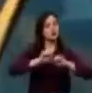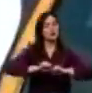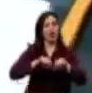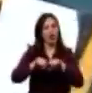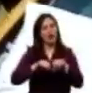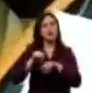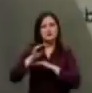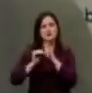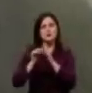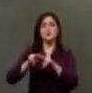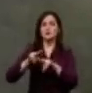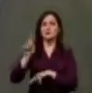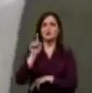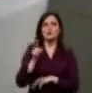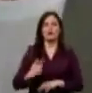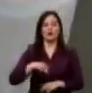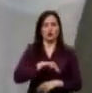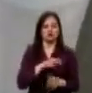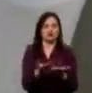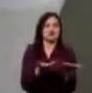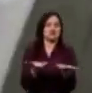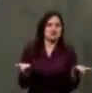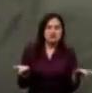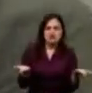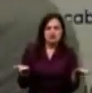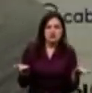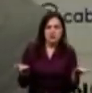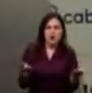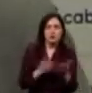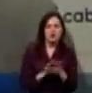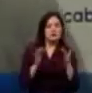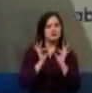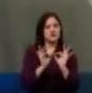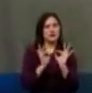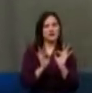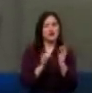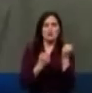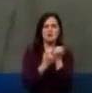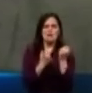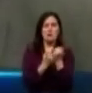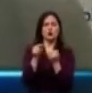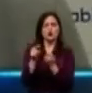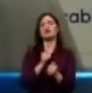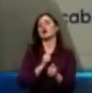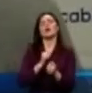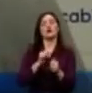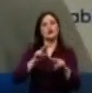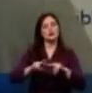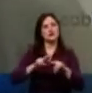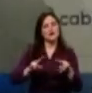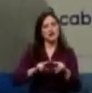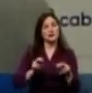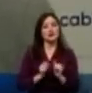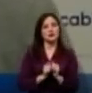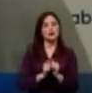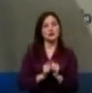compite contra los taxistas. De hecho, nosotros somos un servicio totalmente complementario Al transporte tradicional del